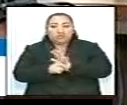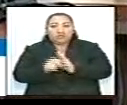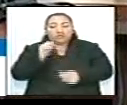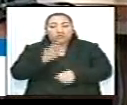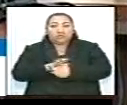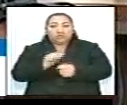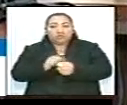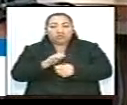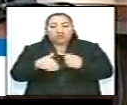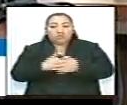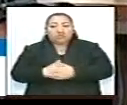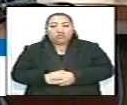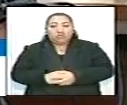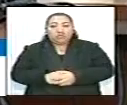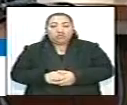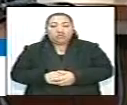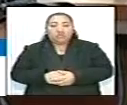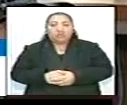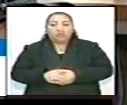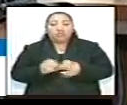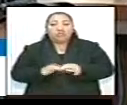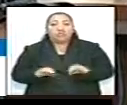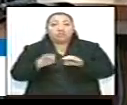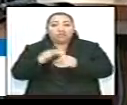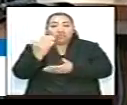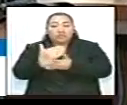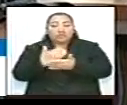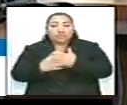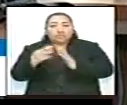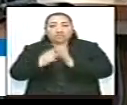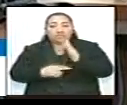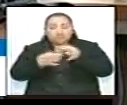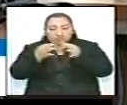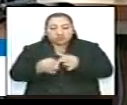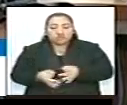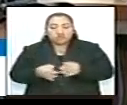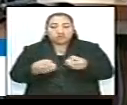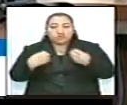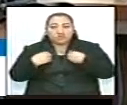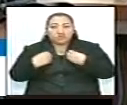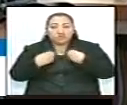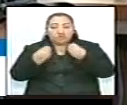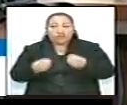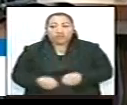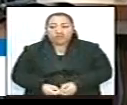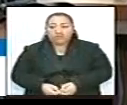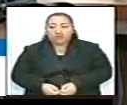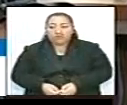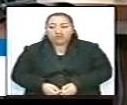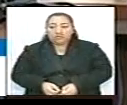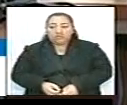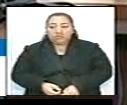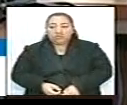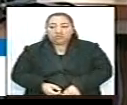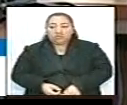cumple con los requisitos, reglamentos formales de oficina auspiciado de la,